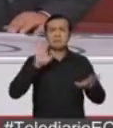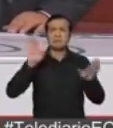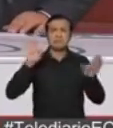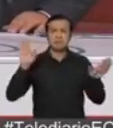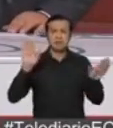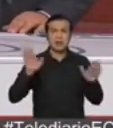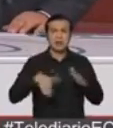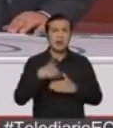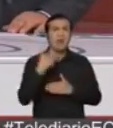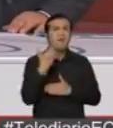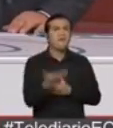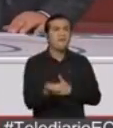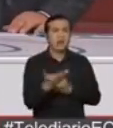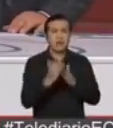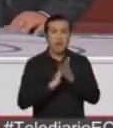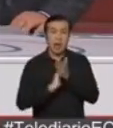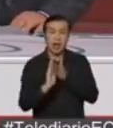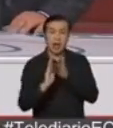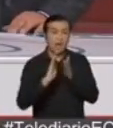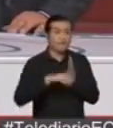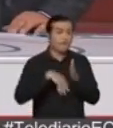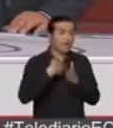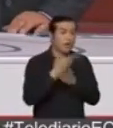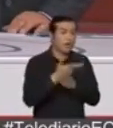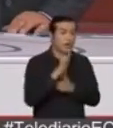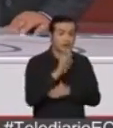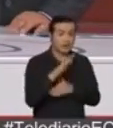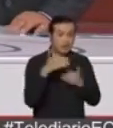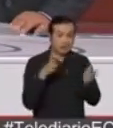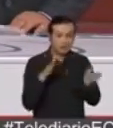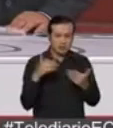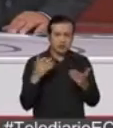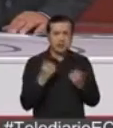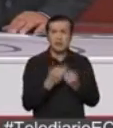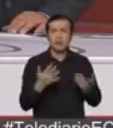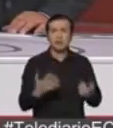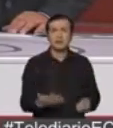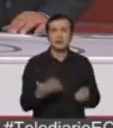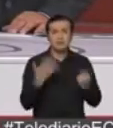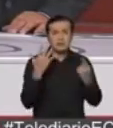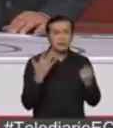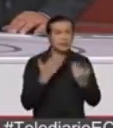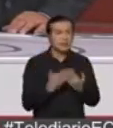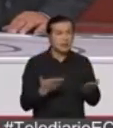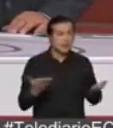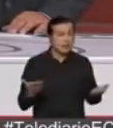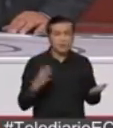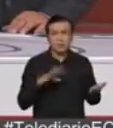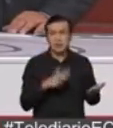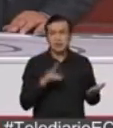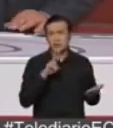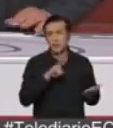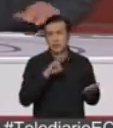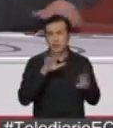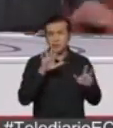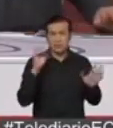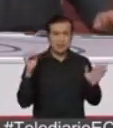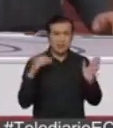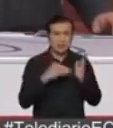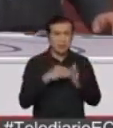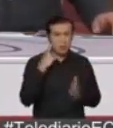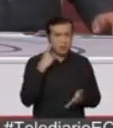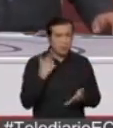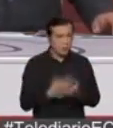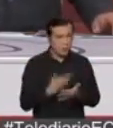afuera y 5 que se encontraron en algunas cajas. Estamos hablando de 6 resultados positivos de alrededor de 280 mil muestras